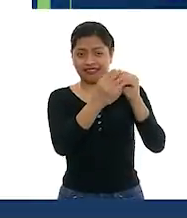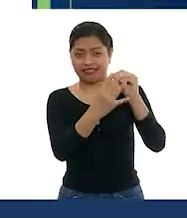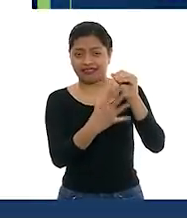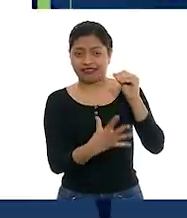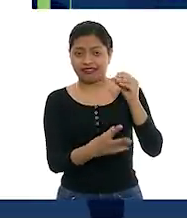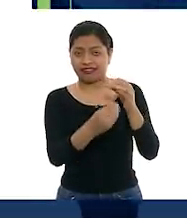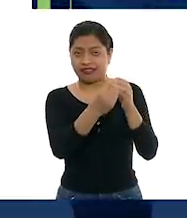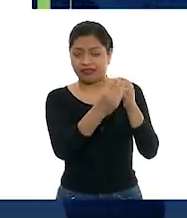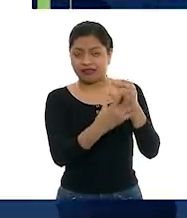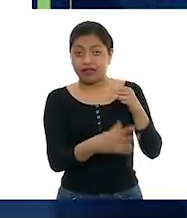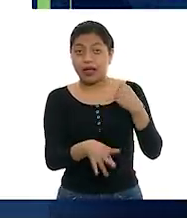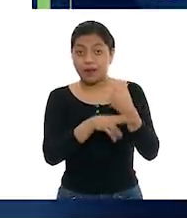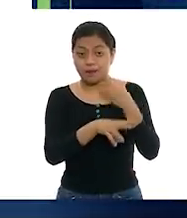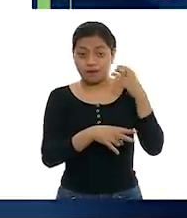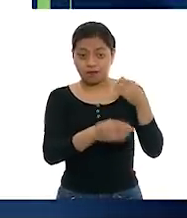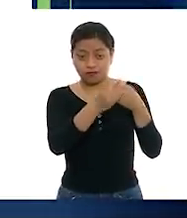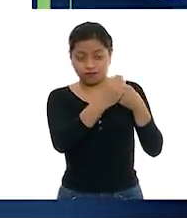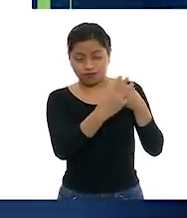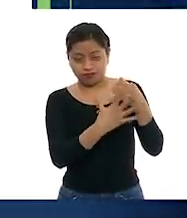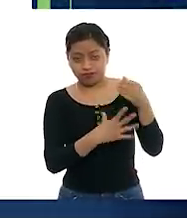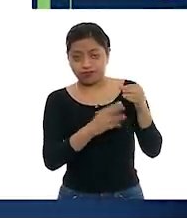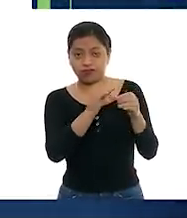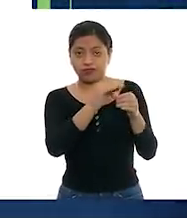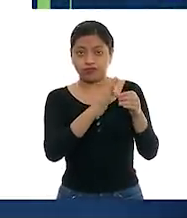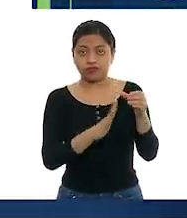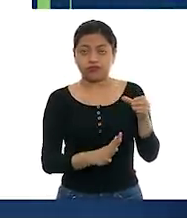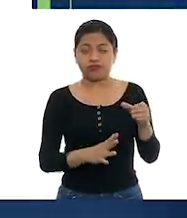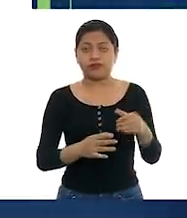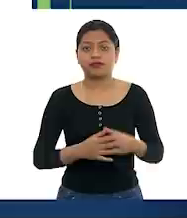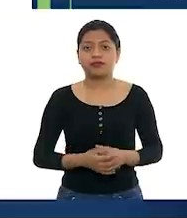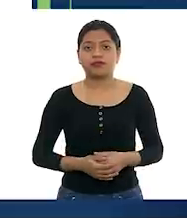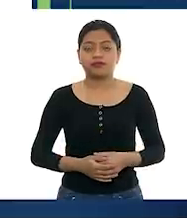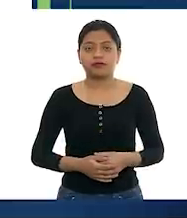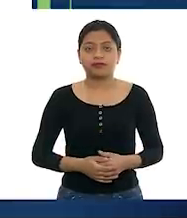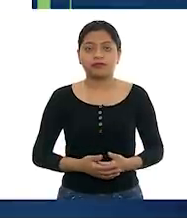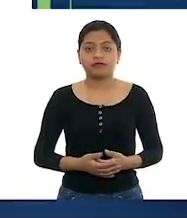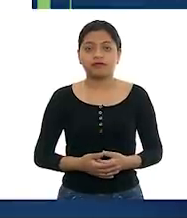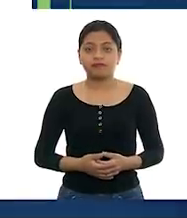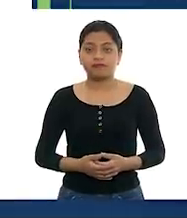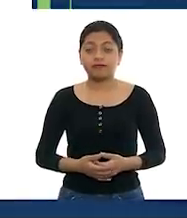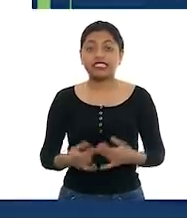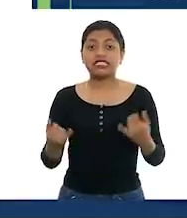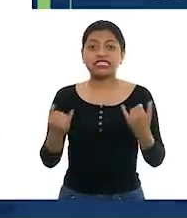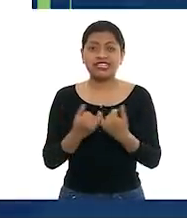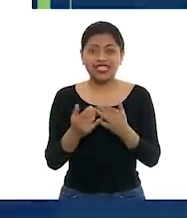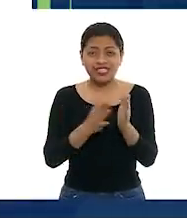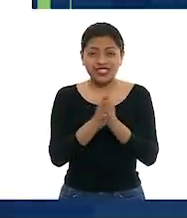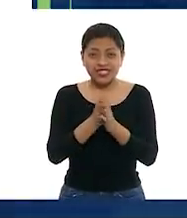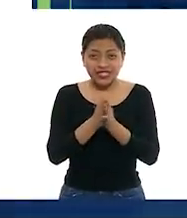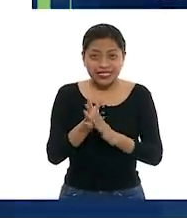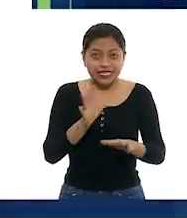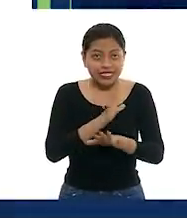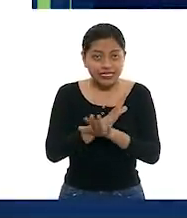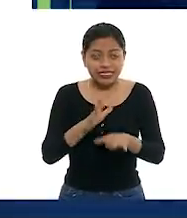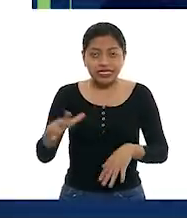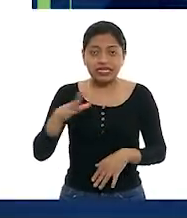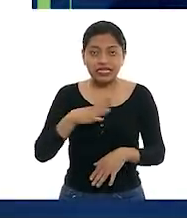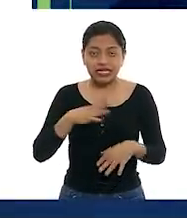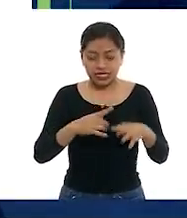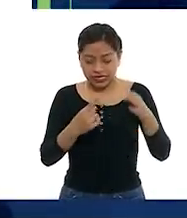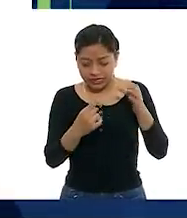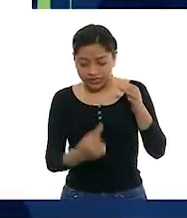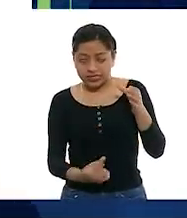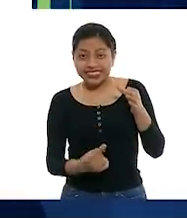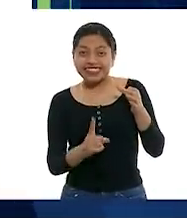Incluso hasta se está escurriendo por los lados del vaso. Y es más, hasta una parte del chocolate ya llegó al agua mineral.